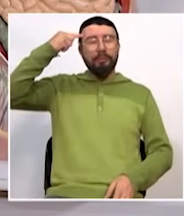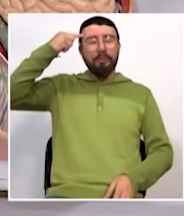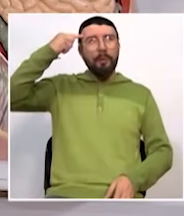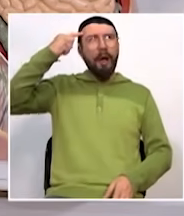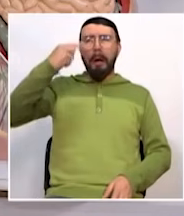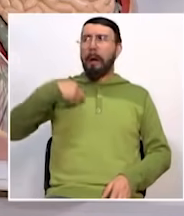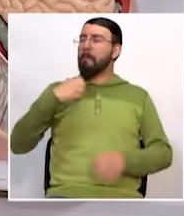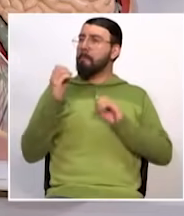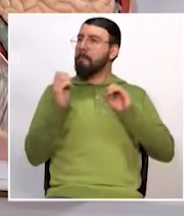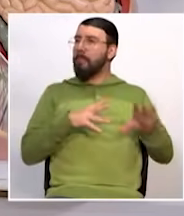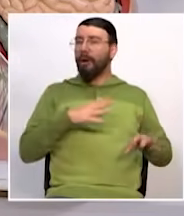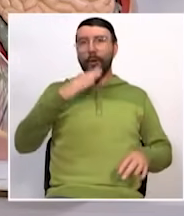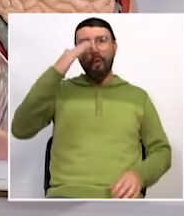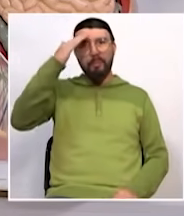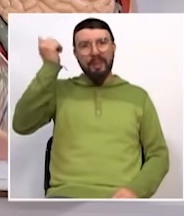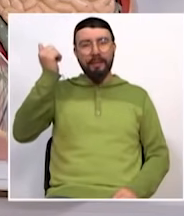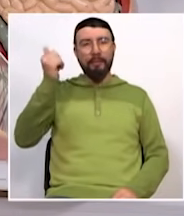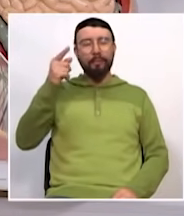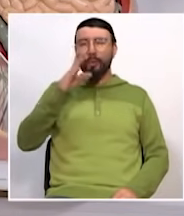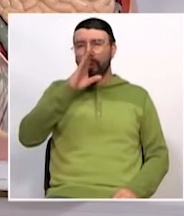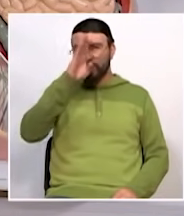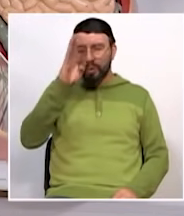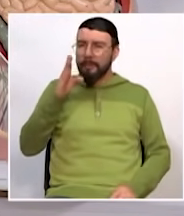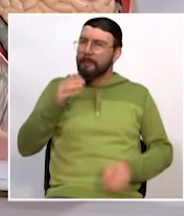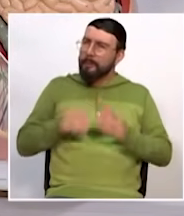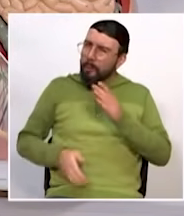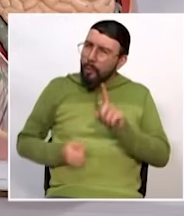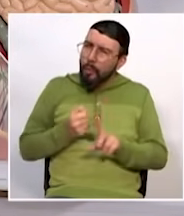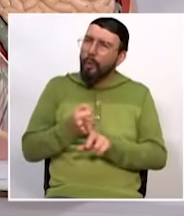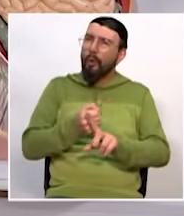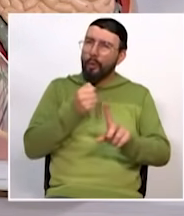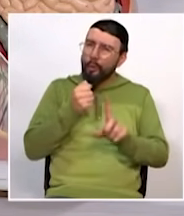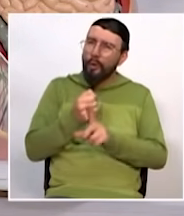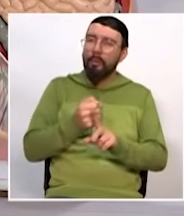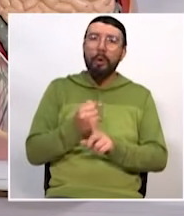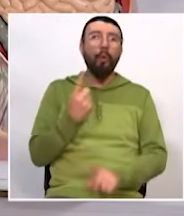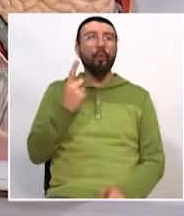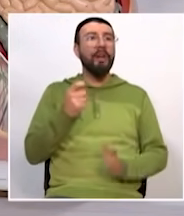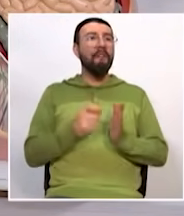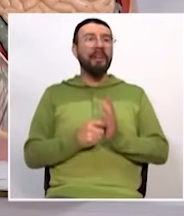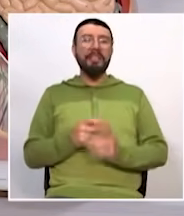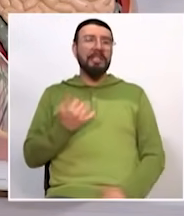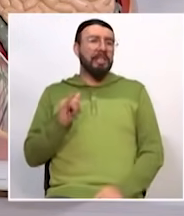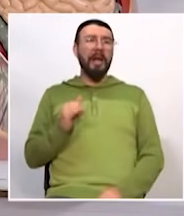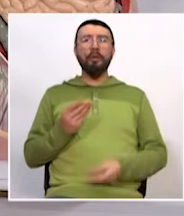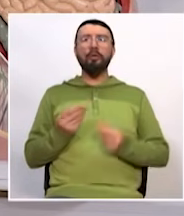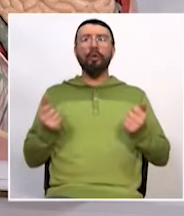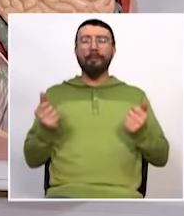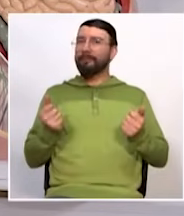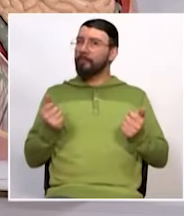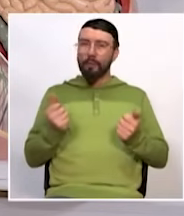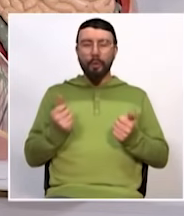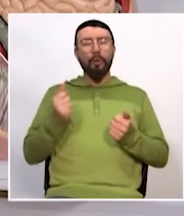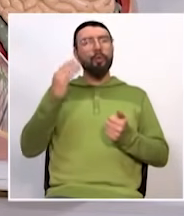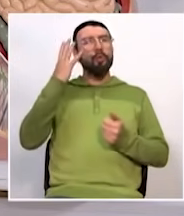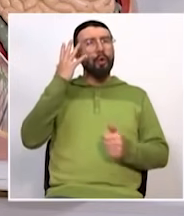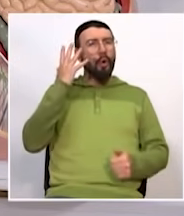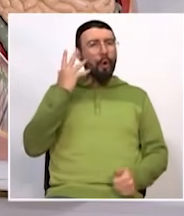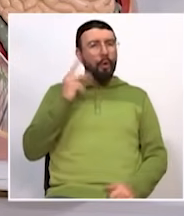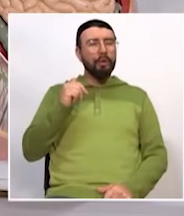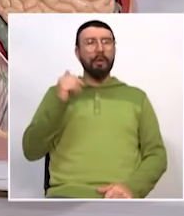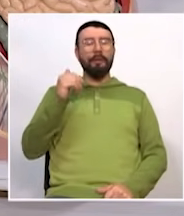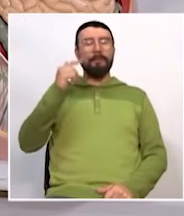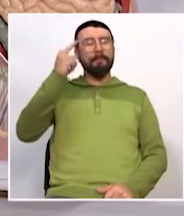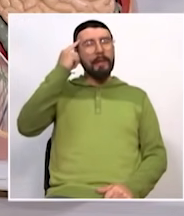y el secreto está en la perseverancia no es porque el aplique una vez le va a desconectar en esos monitores conecta pero si le vuelve